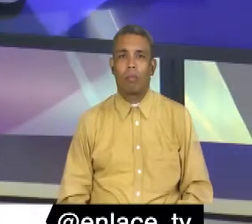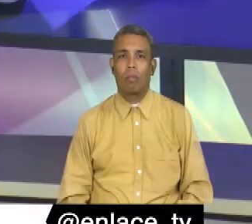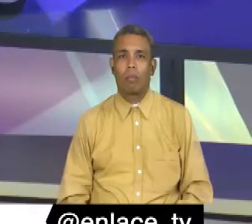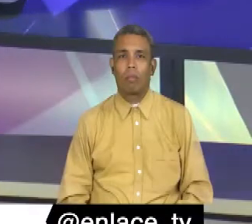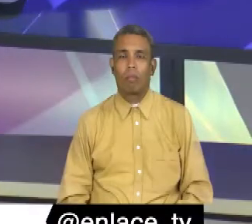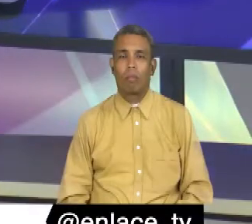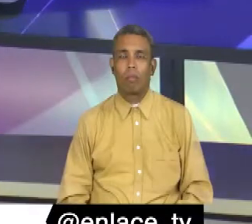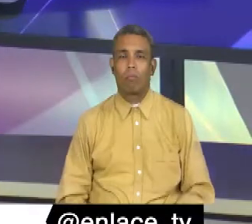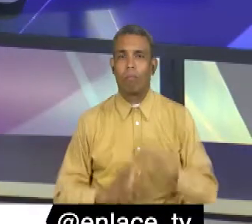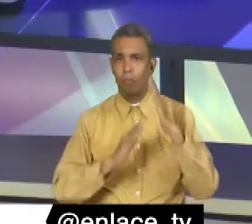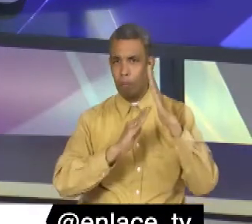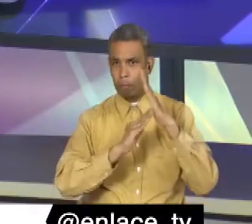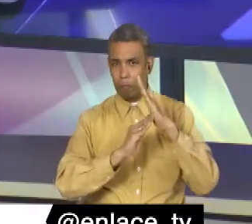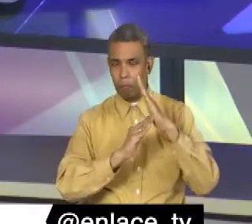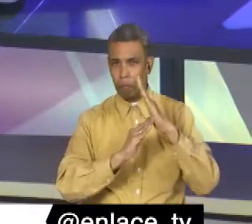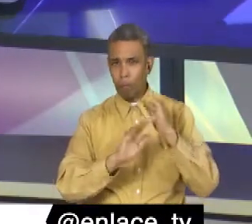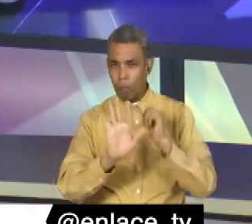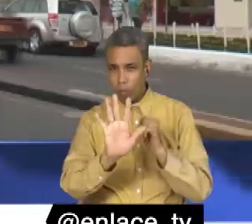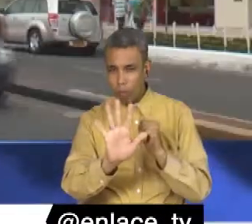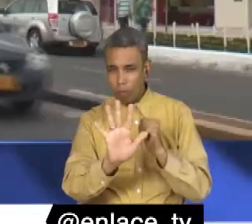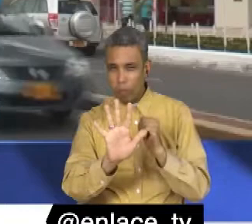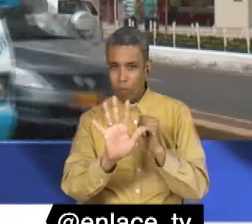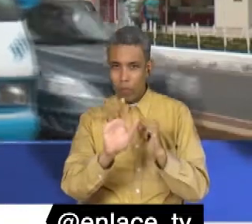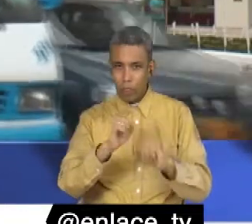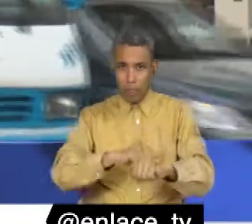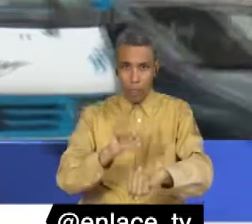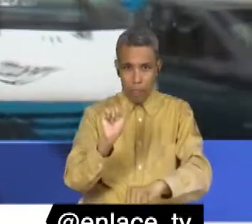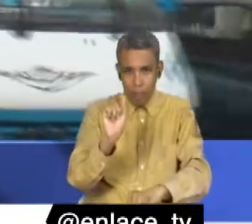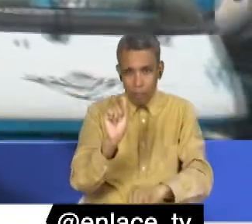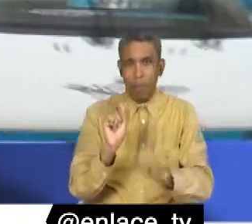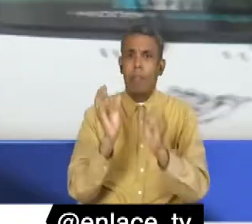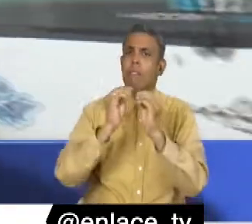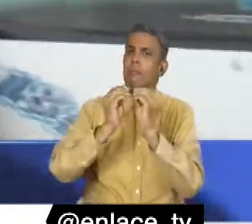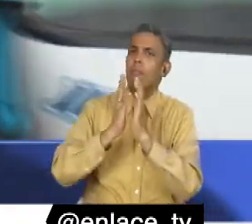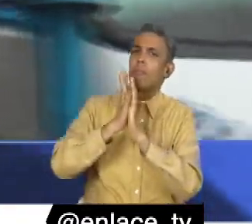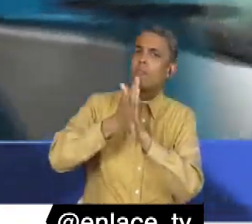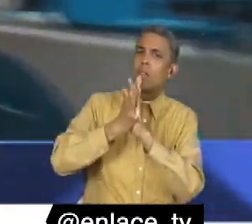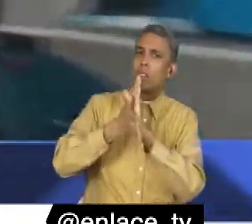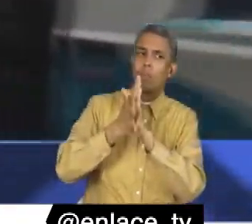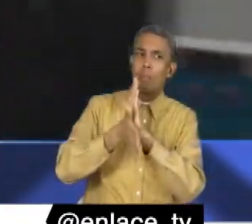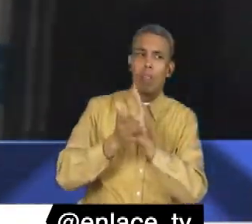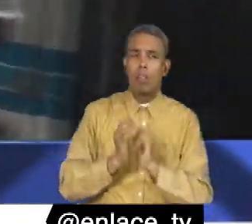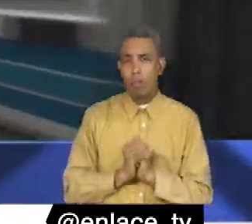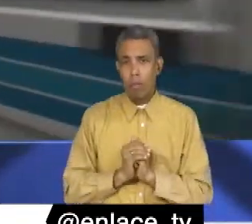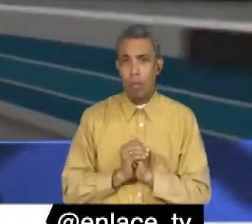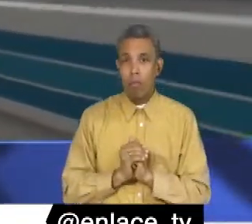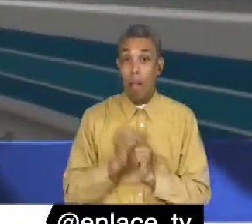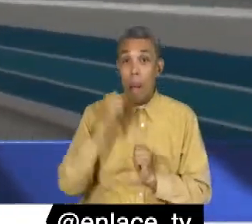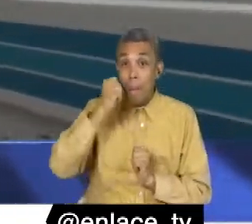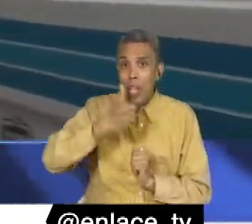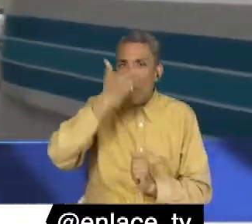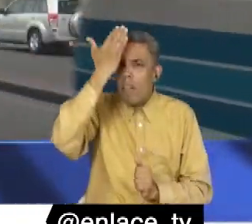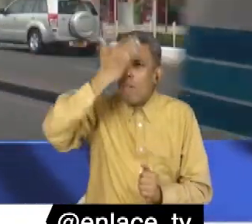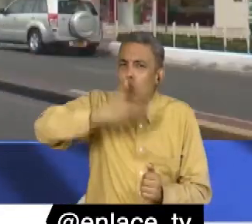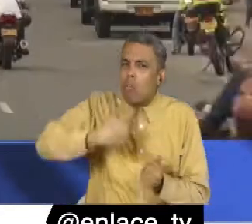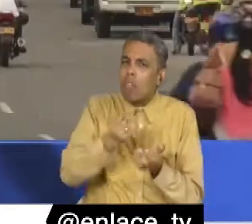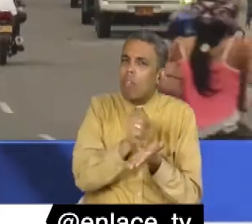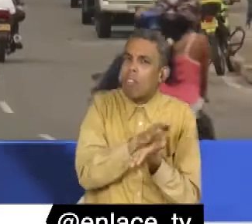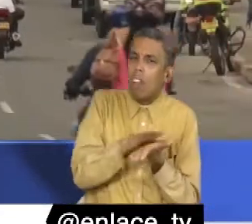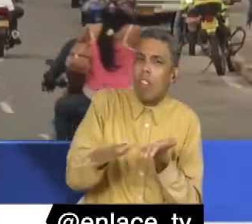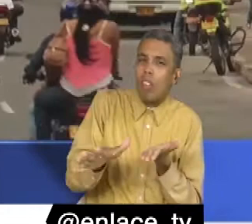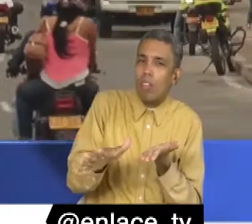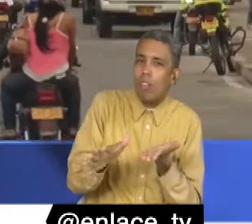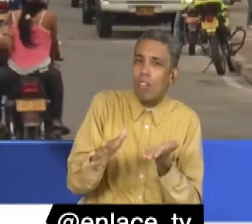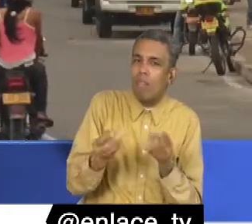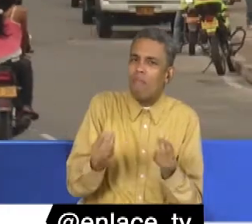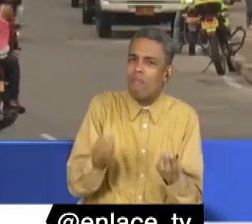Hacemos una pausa en Enlace Noticias. Al volver en instantes, espere detalles sobre el traslado gratis de los ciudadanos que quieran ir a la marcha en